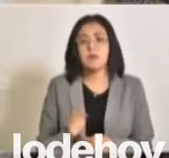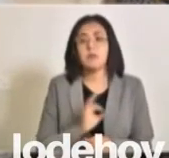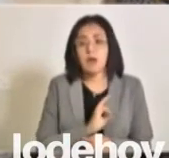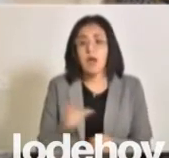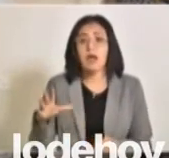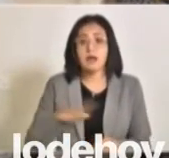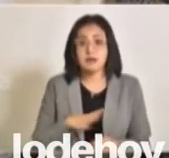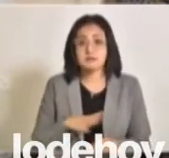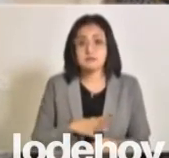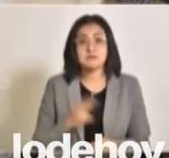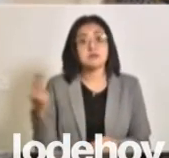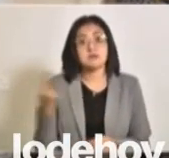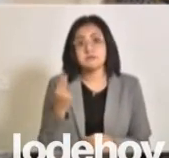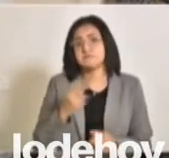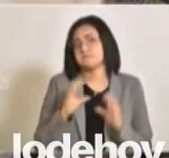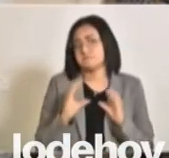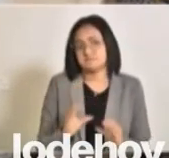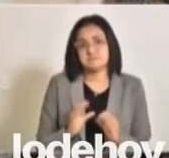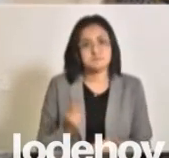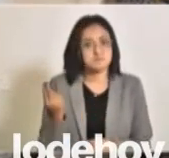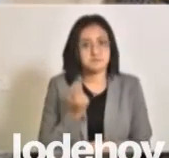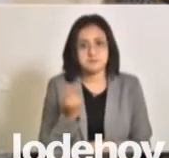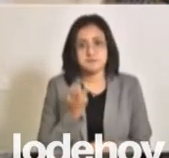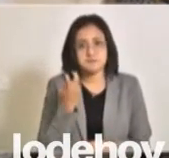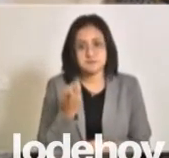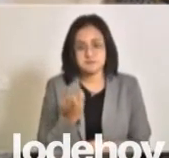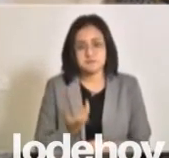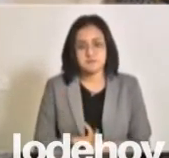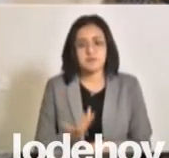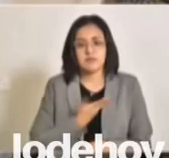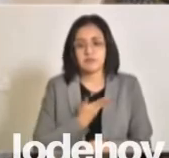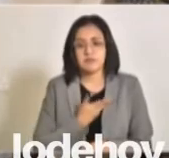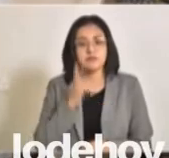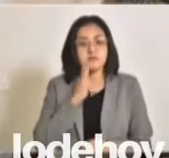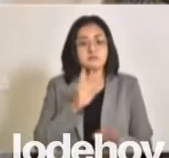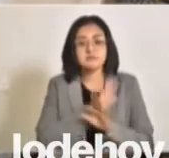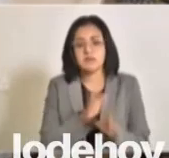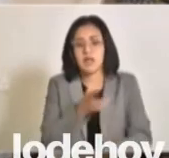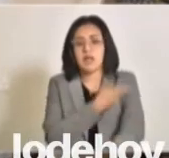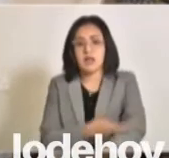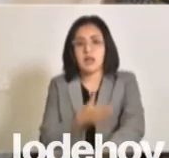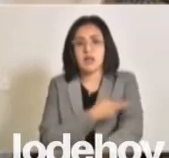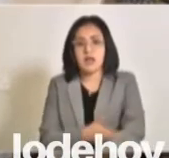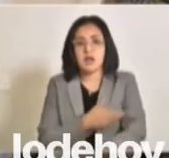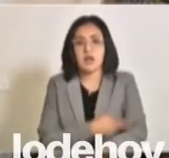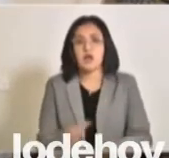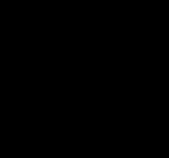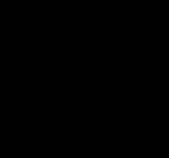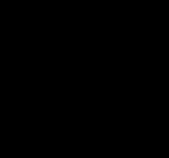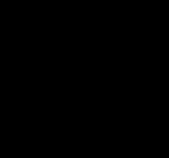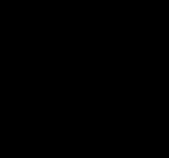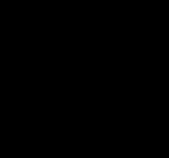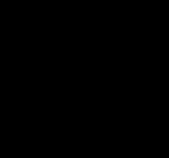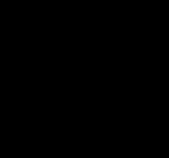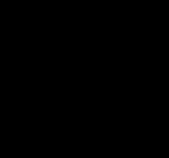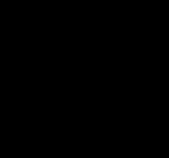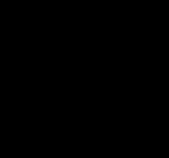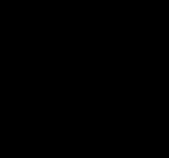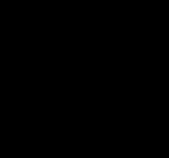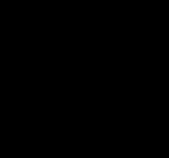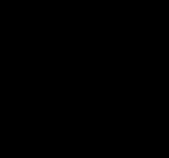condiciones tenemos que estar prevenidos y se tiene que haber ya resuelto el protocolo de funcionar